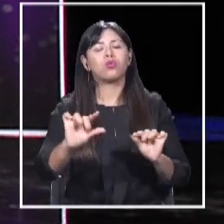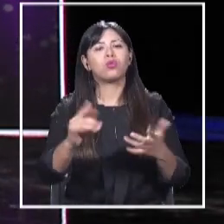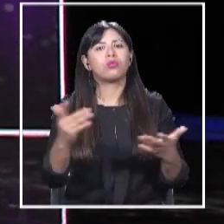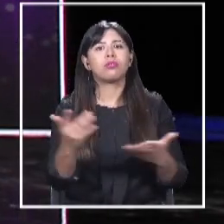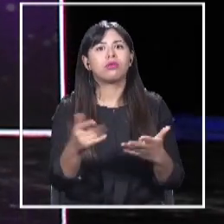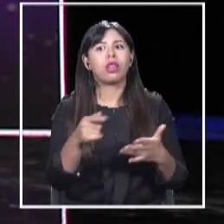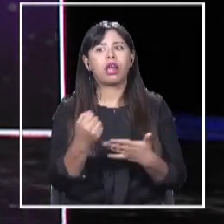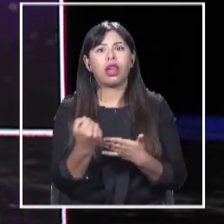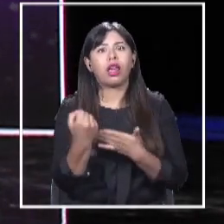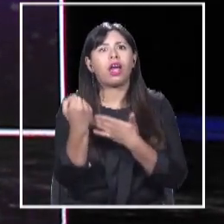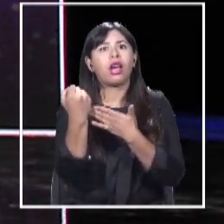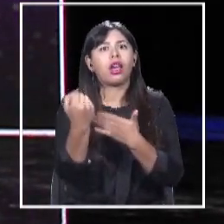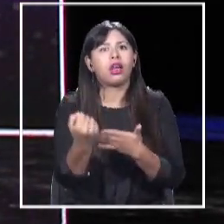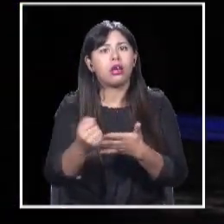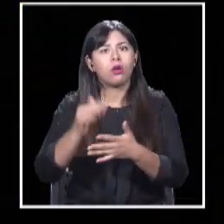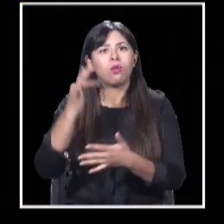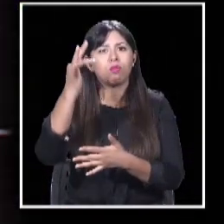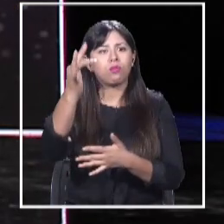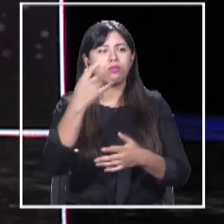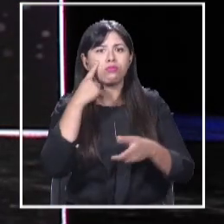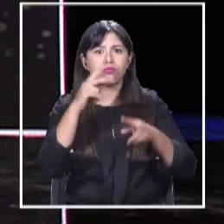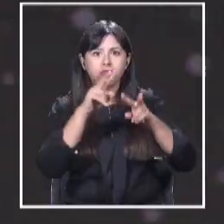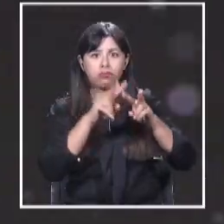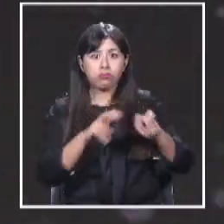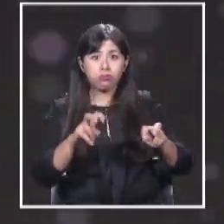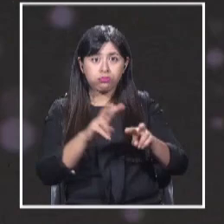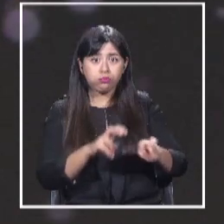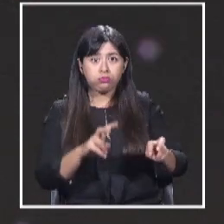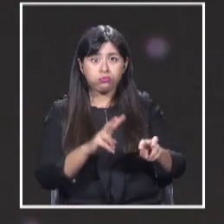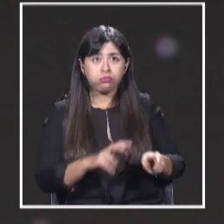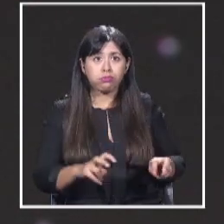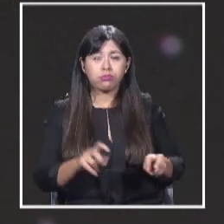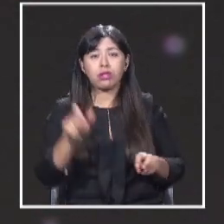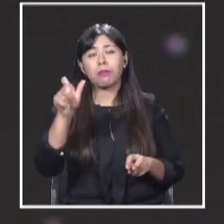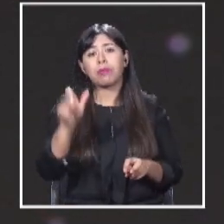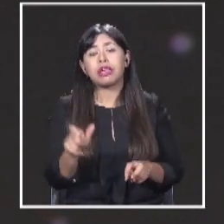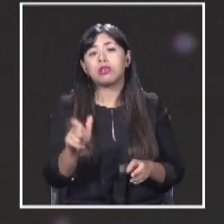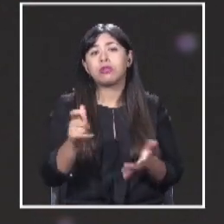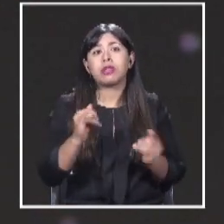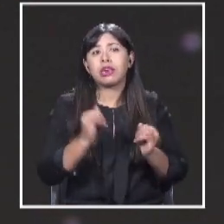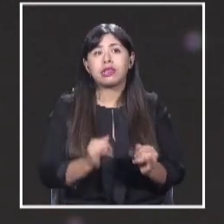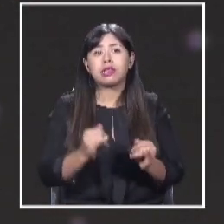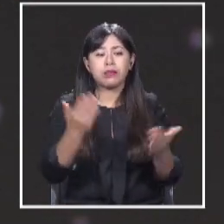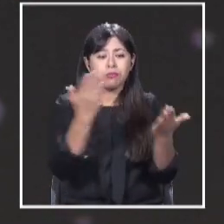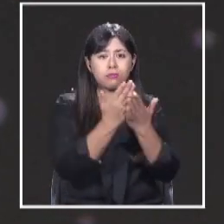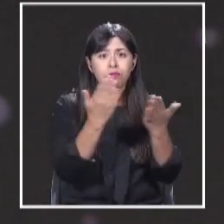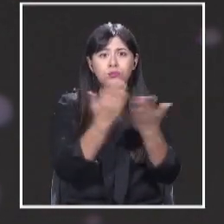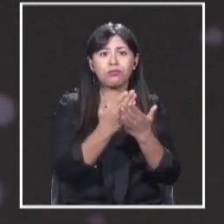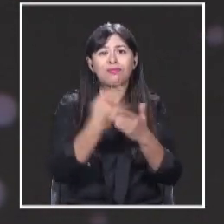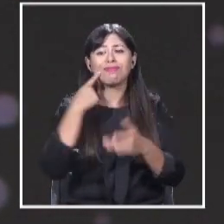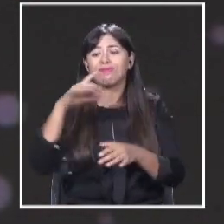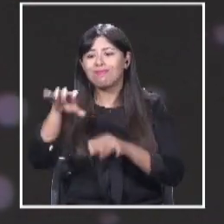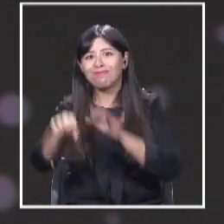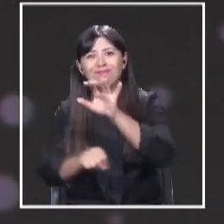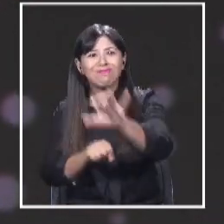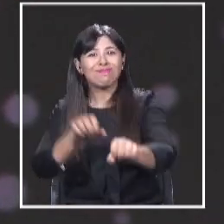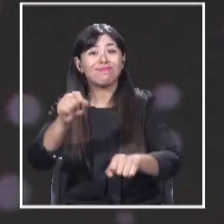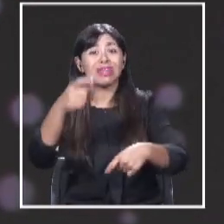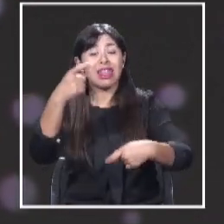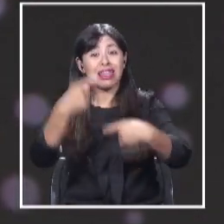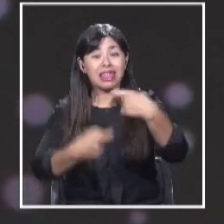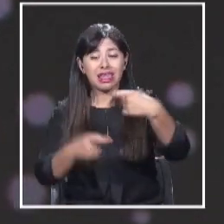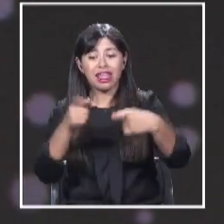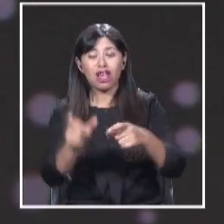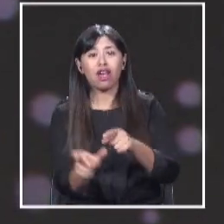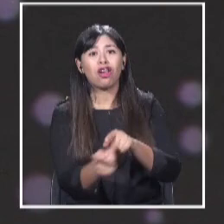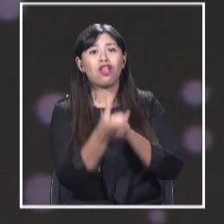al futuro o al análisis de las amenazas del futuro alguien que dedica su vida a recuperar fósiles de especies que se han extinguido